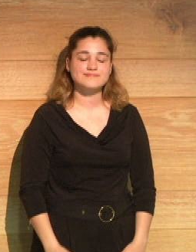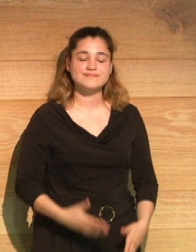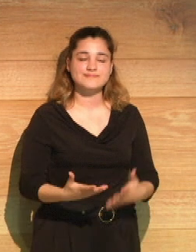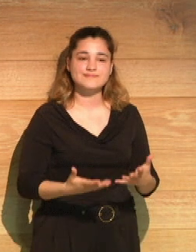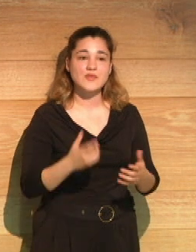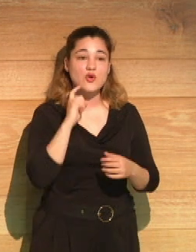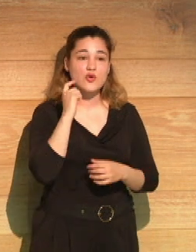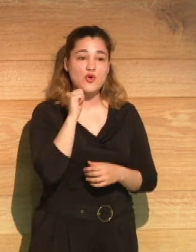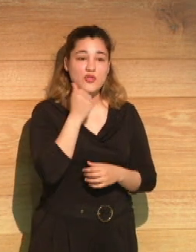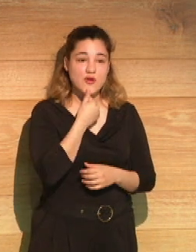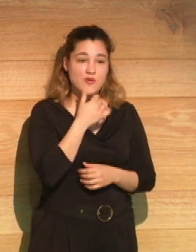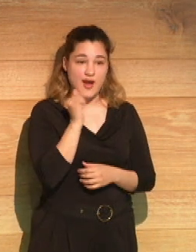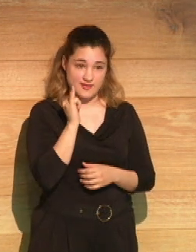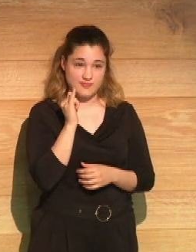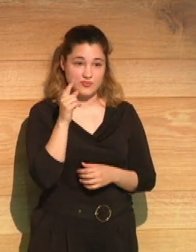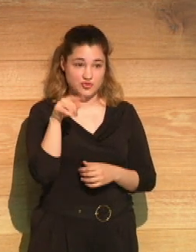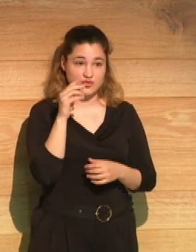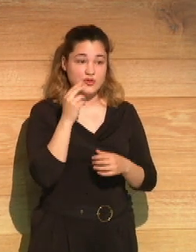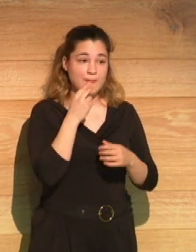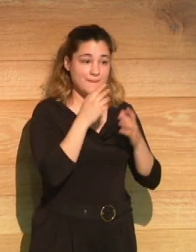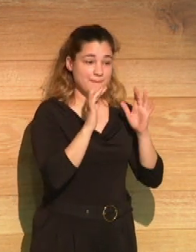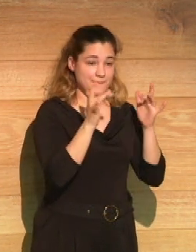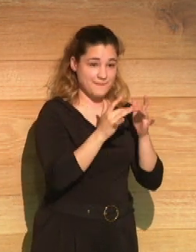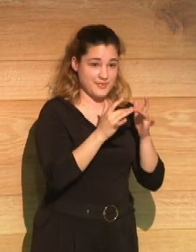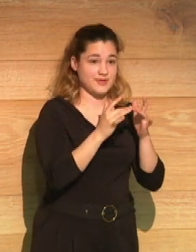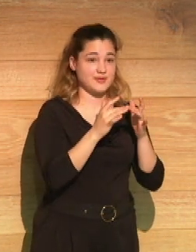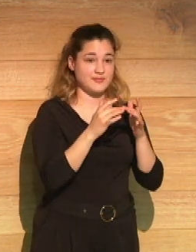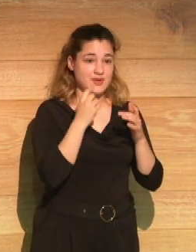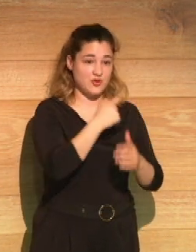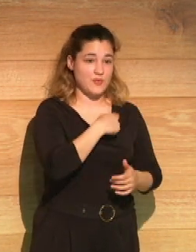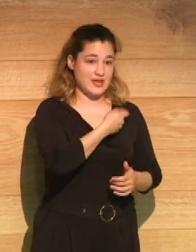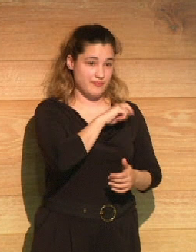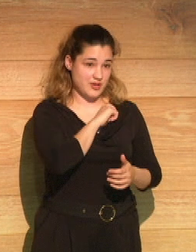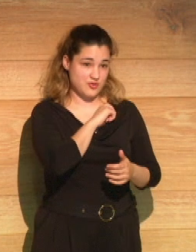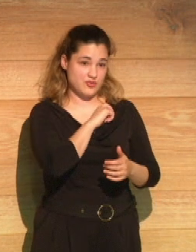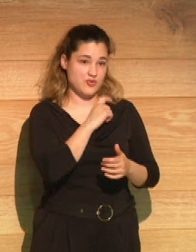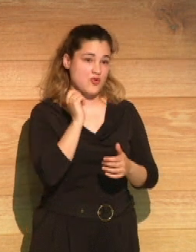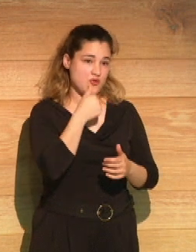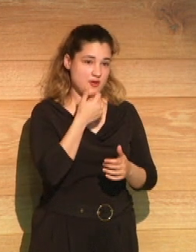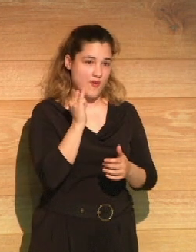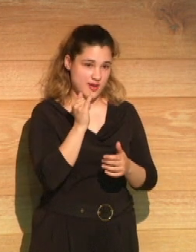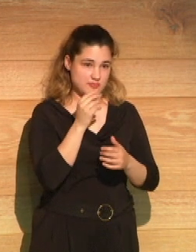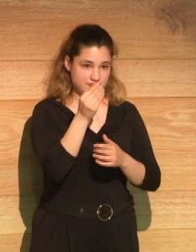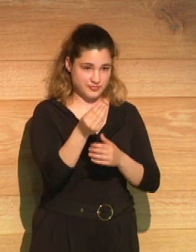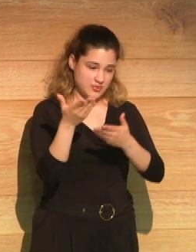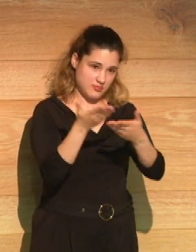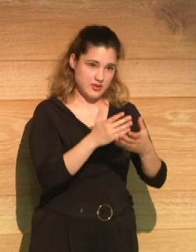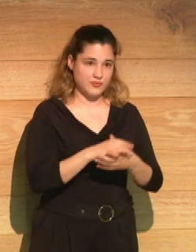código para que visiten la página del Comité Español de ICON. Los invitamos. La siguiente, por favor.